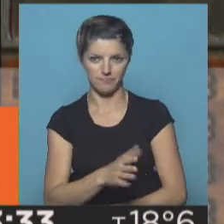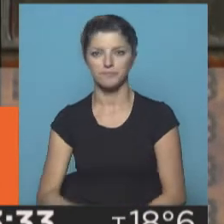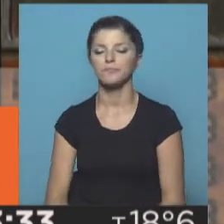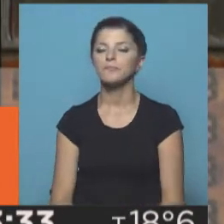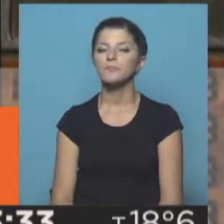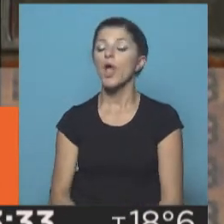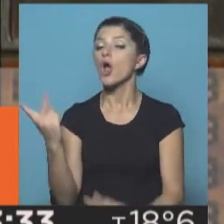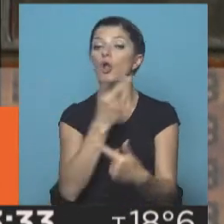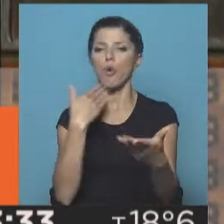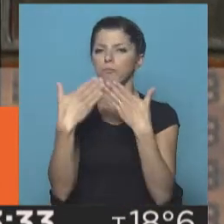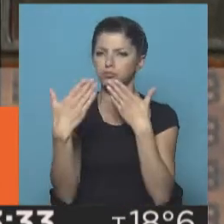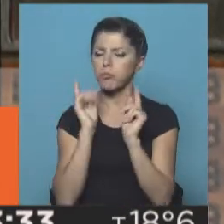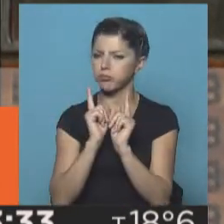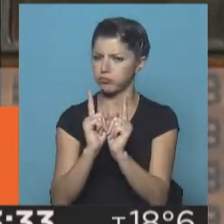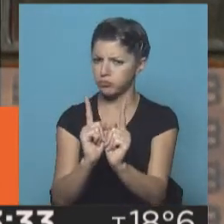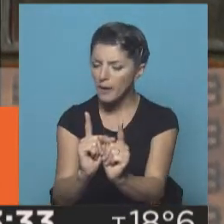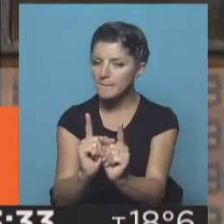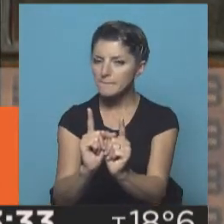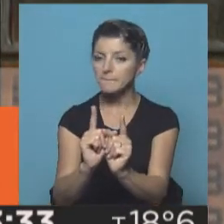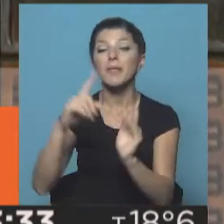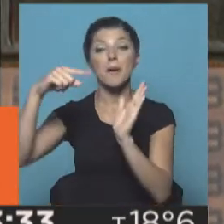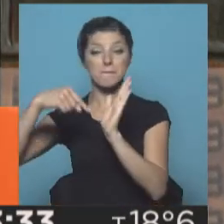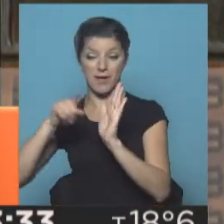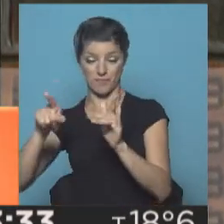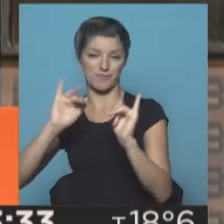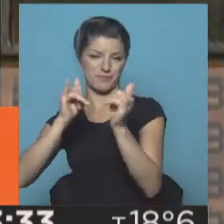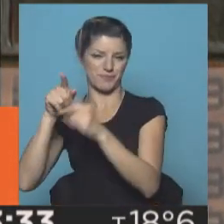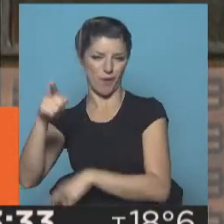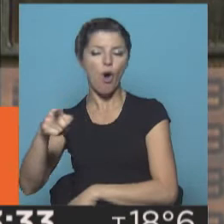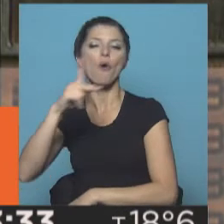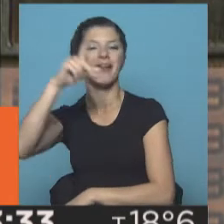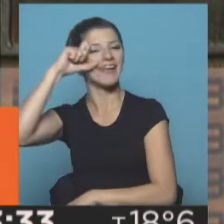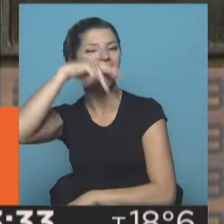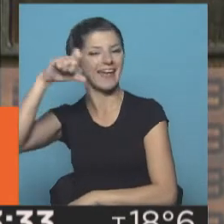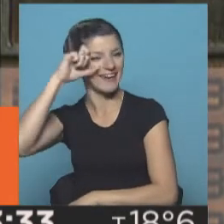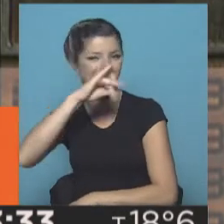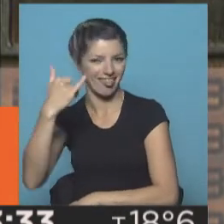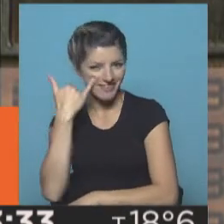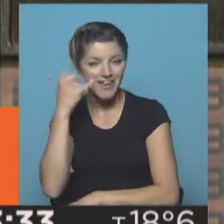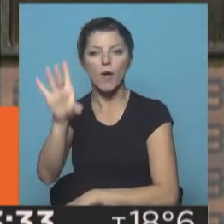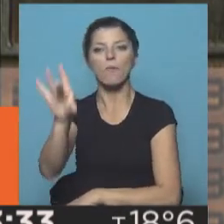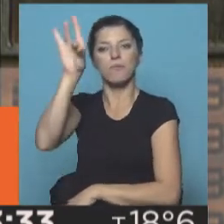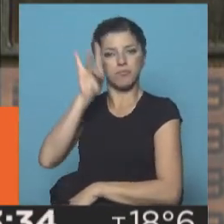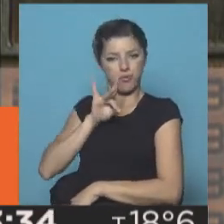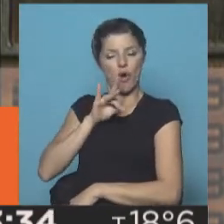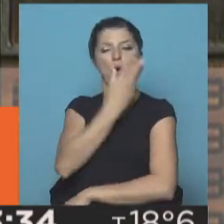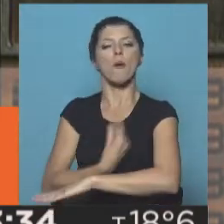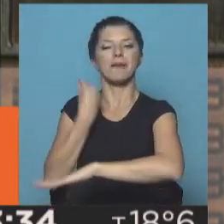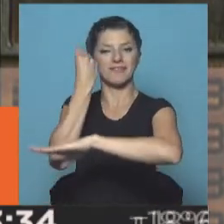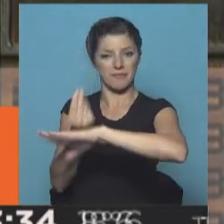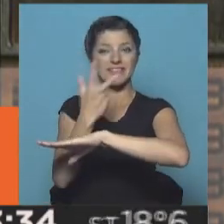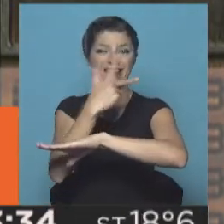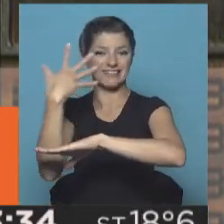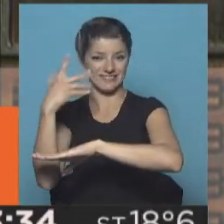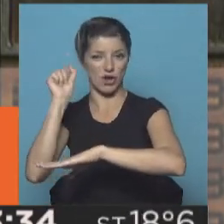debates entre ambos continuó, pero finalmente el joven senador de Massachusetts fue elegido como el 35º presidente de los Estados